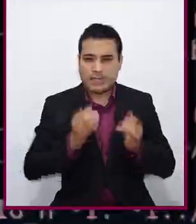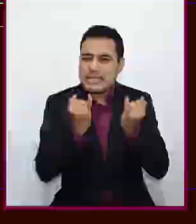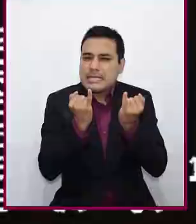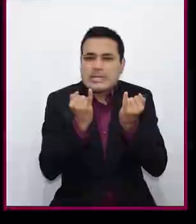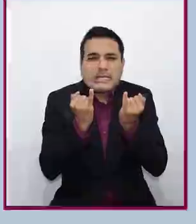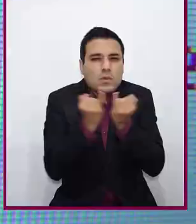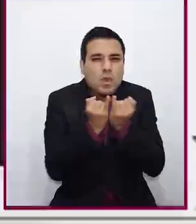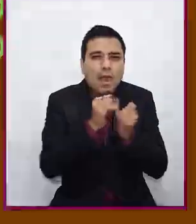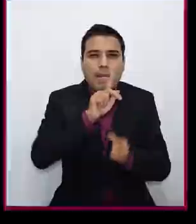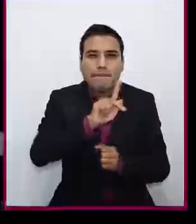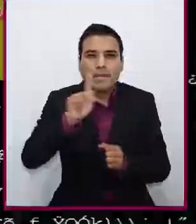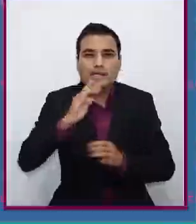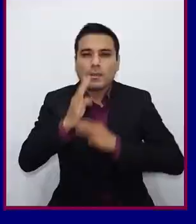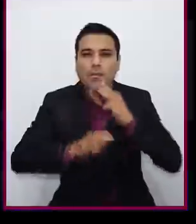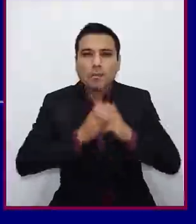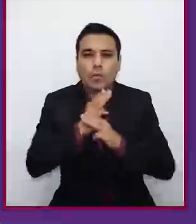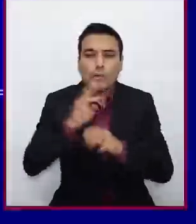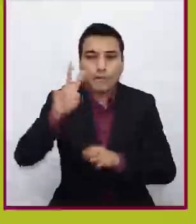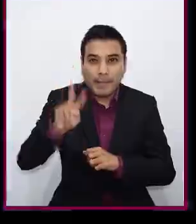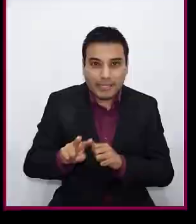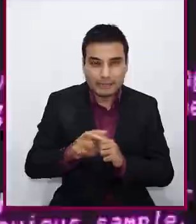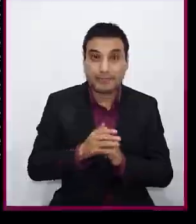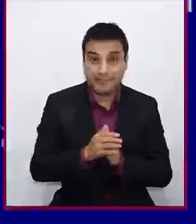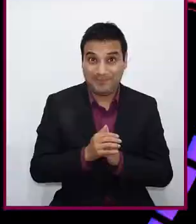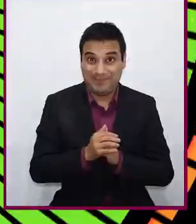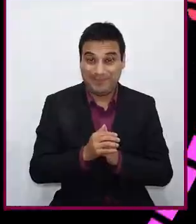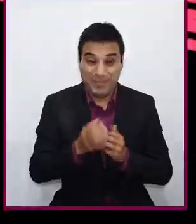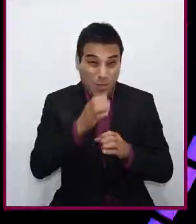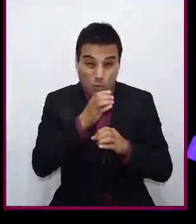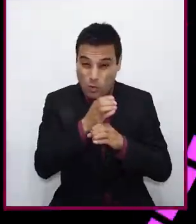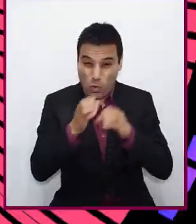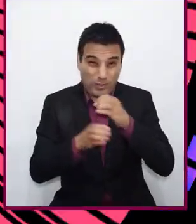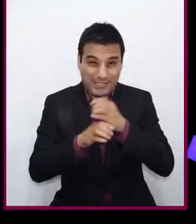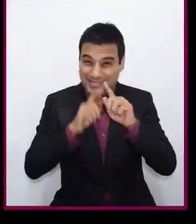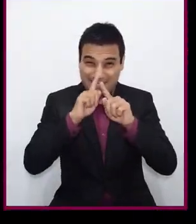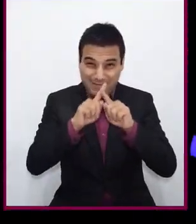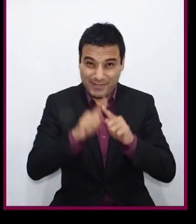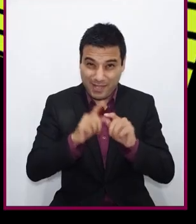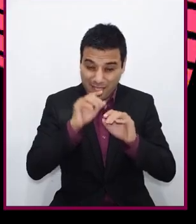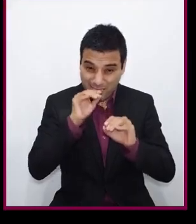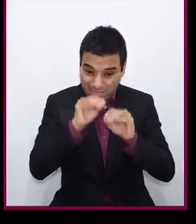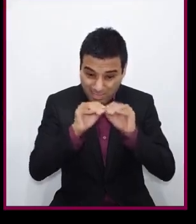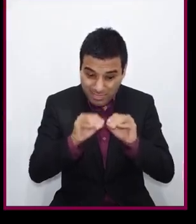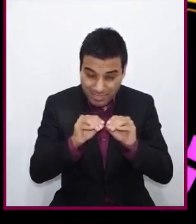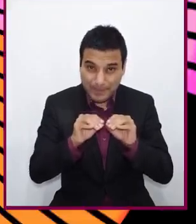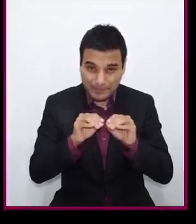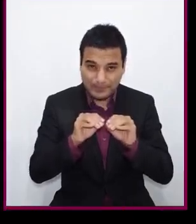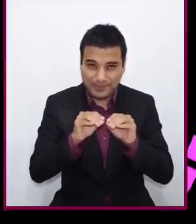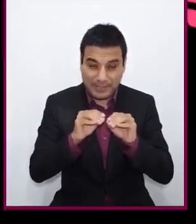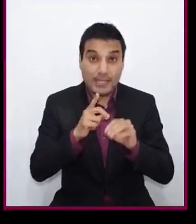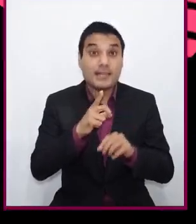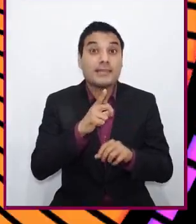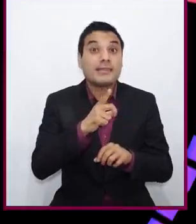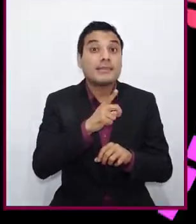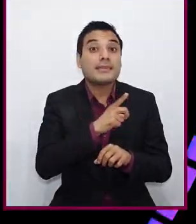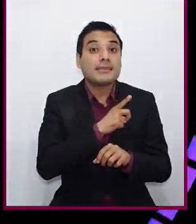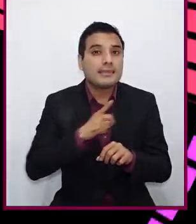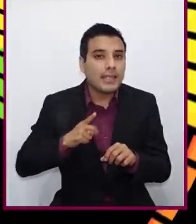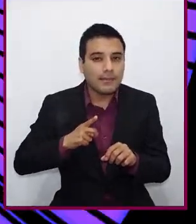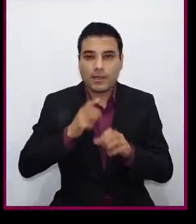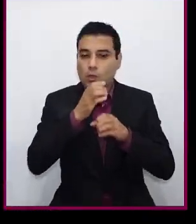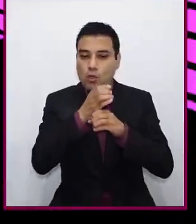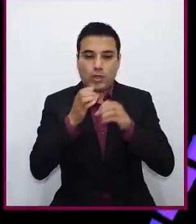envase se está en el que hace más que en el cómo lo has amigos en el por el concepto de herencia